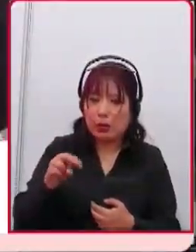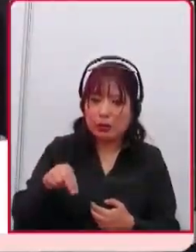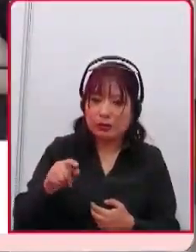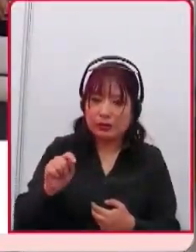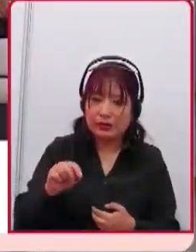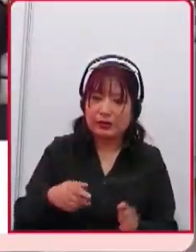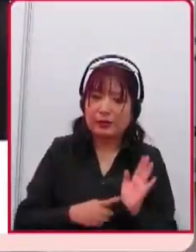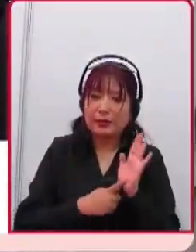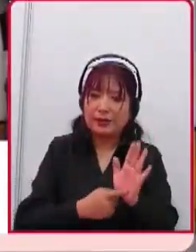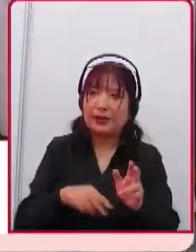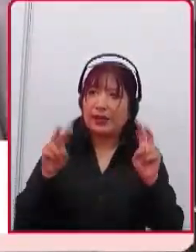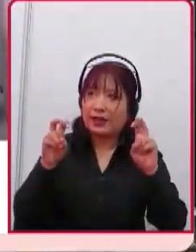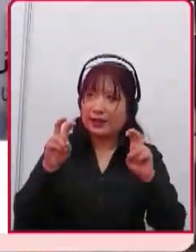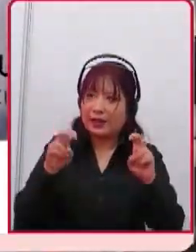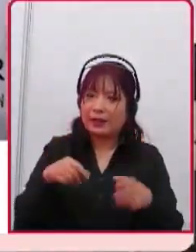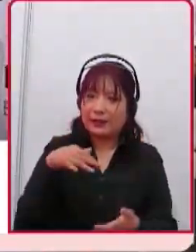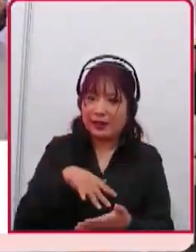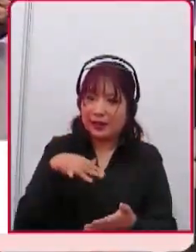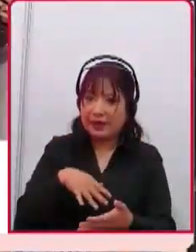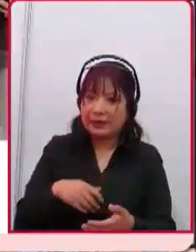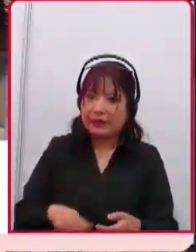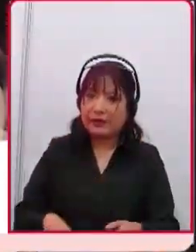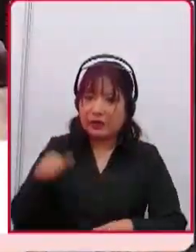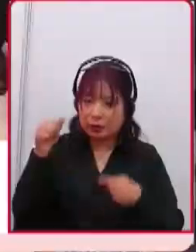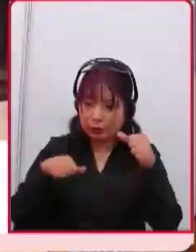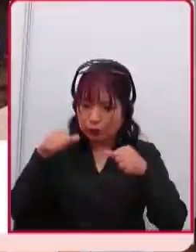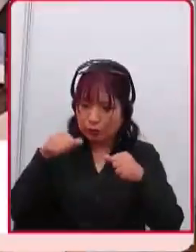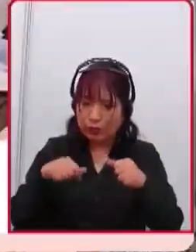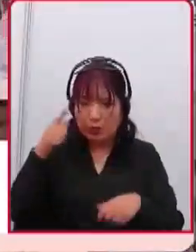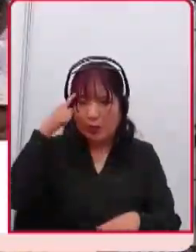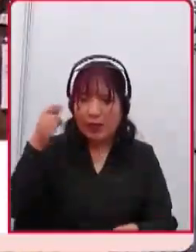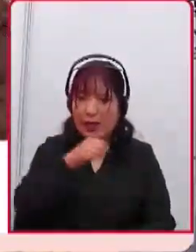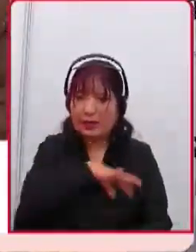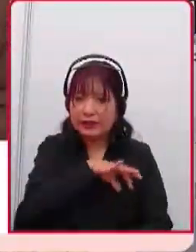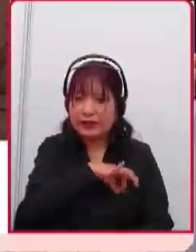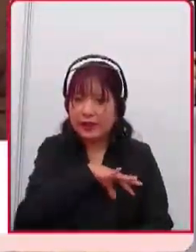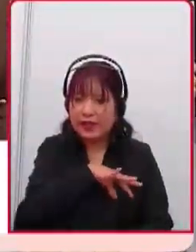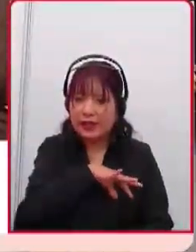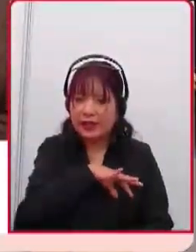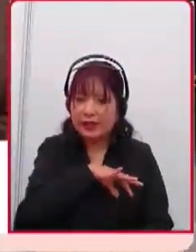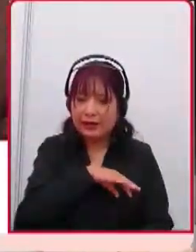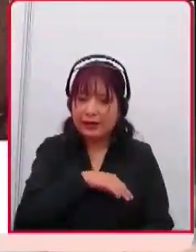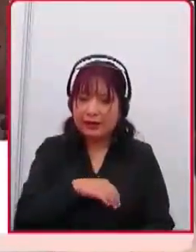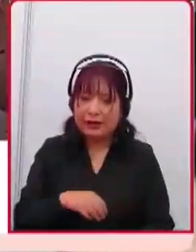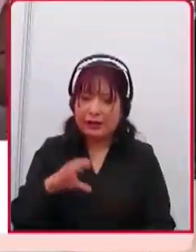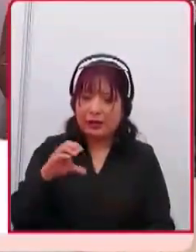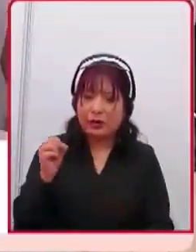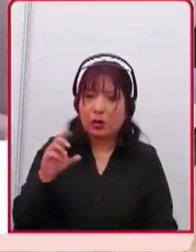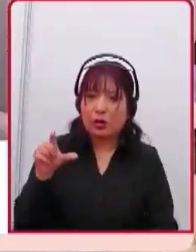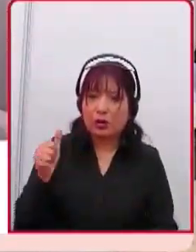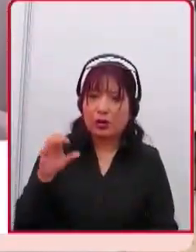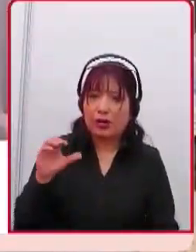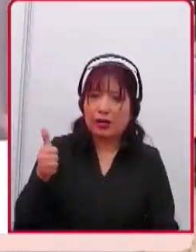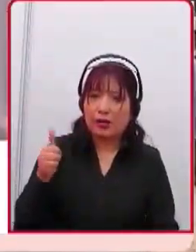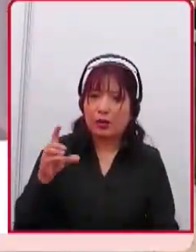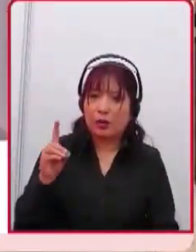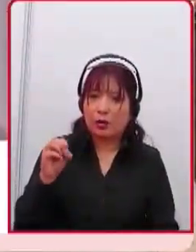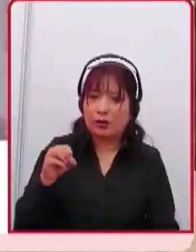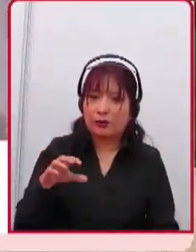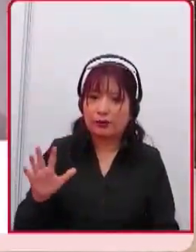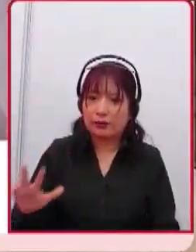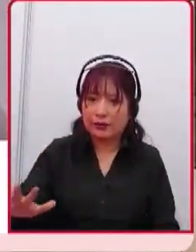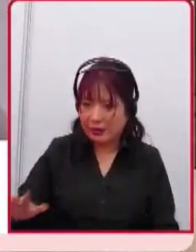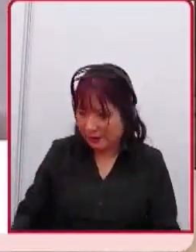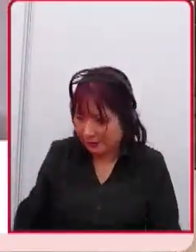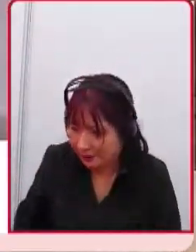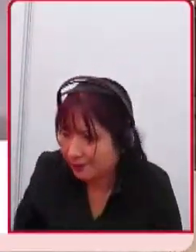tema Estudios de incertidumbre para Chile, Colorado 3. Adelante, por favor. Listo.